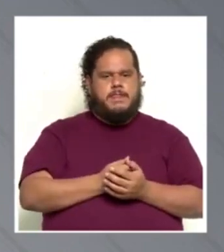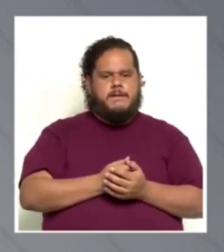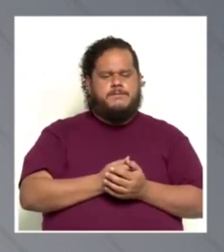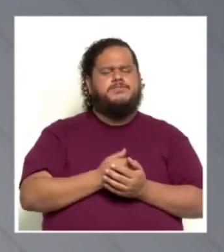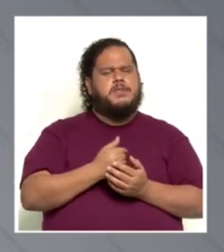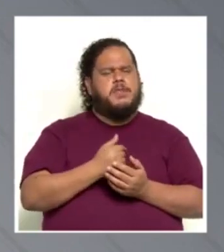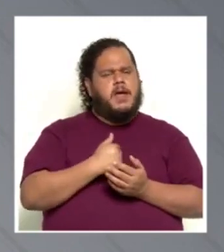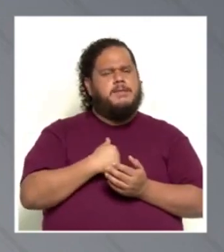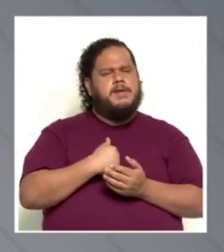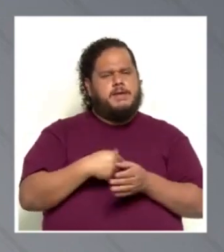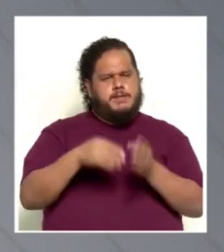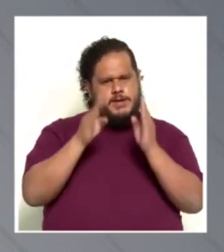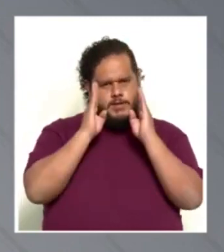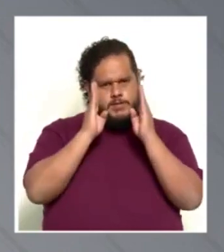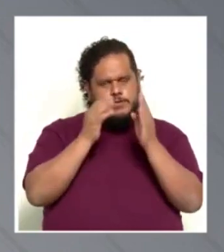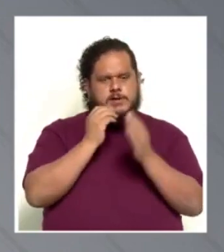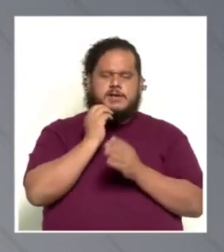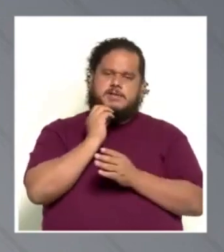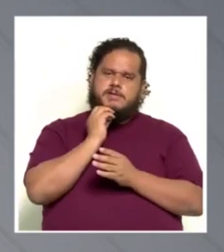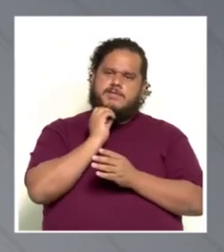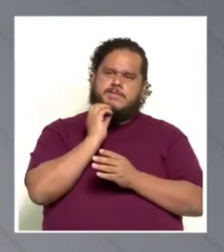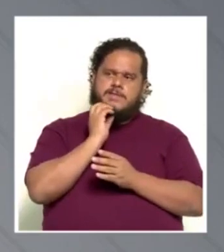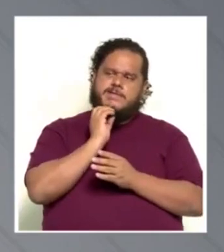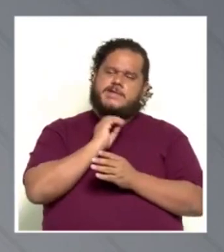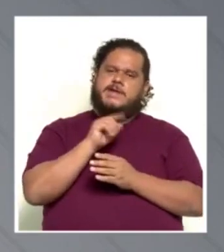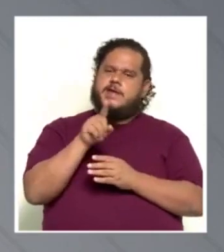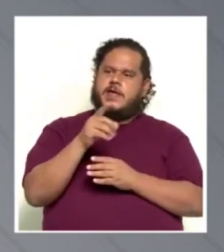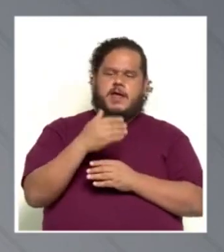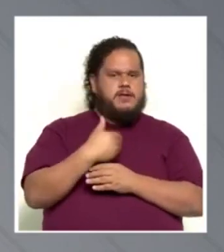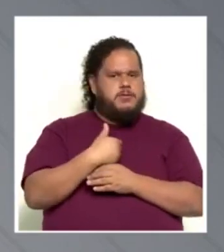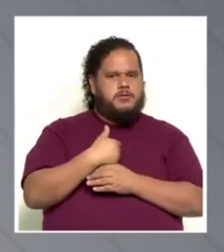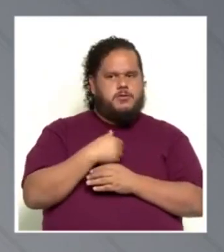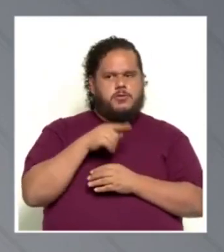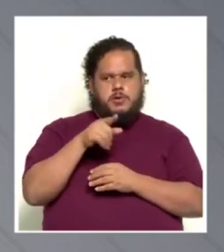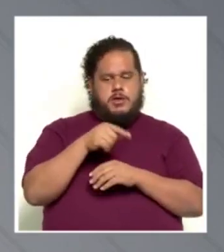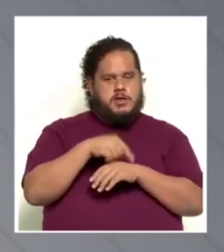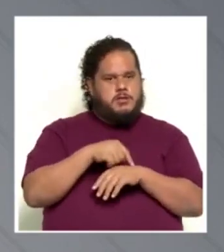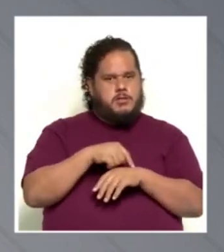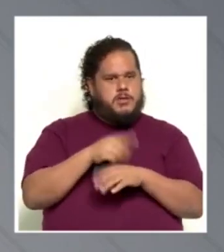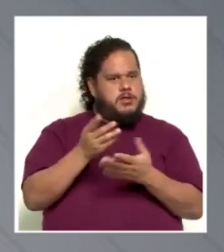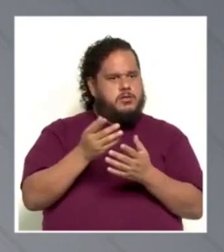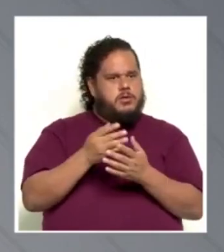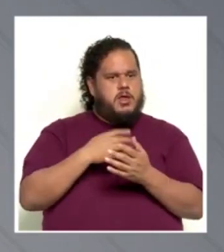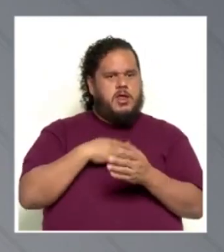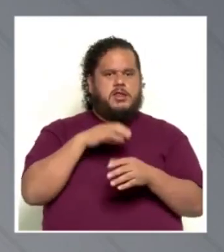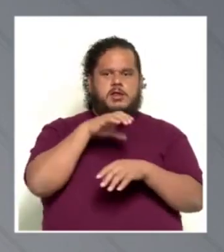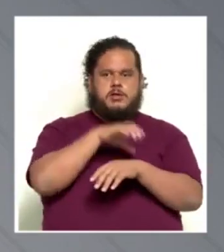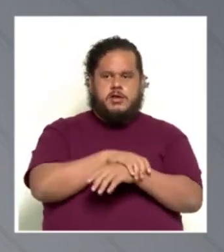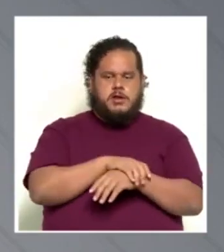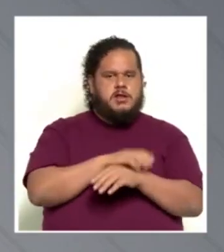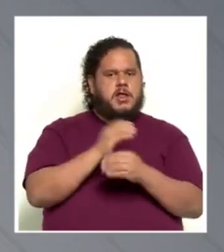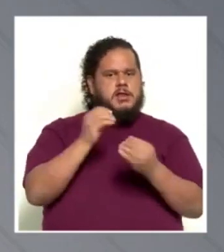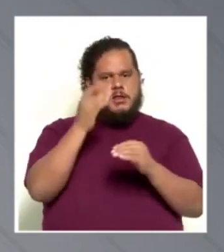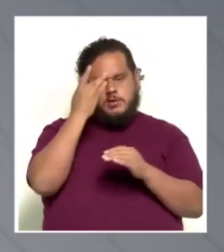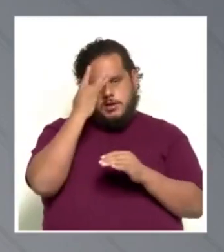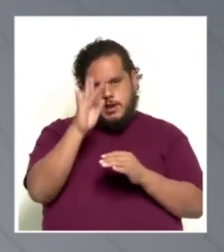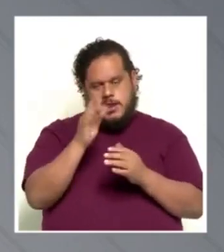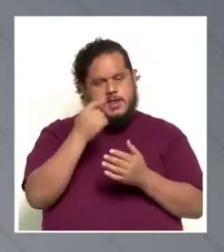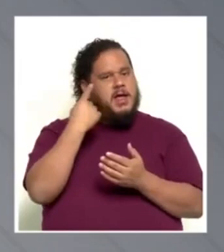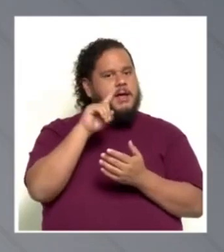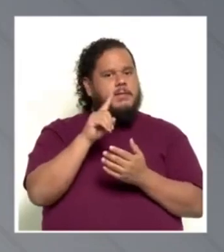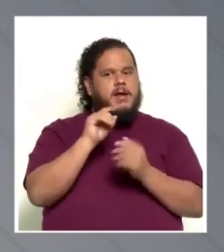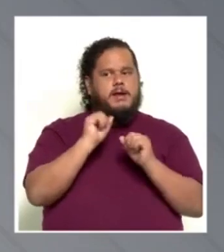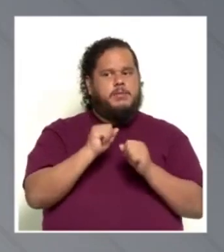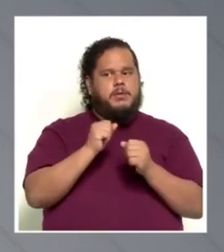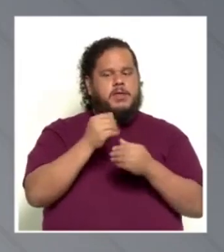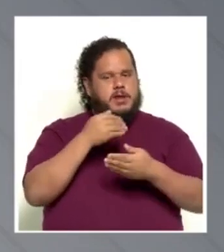me llama mucho la atención que él no tuvo en ese momento ni los arrestos ni la inteligencia para